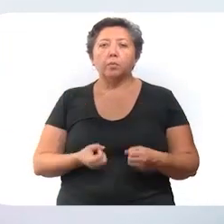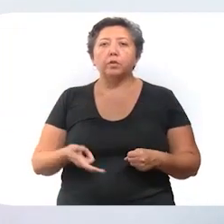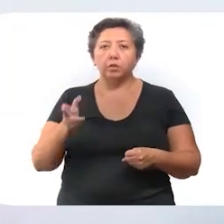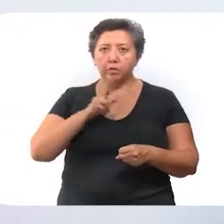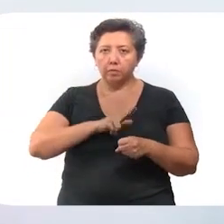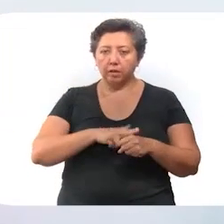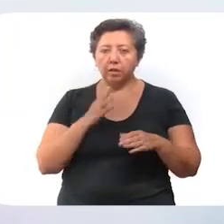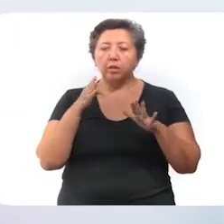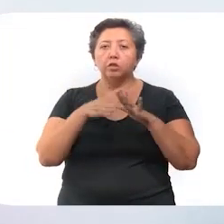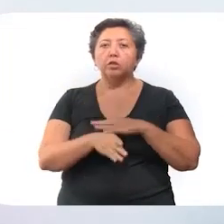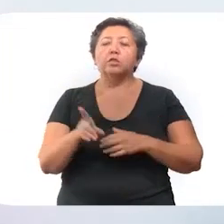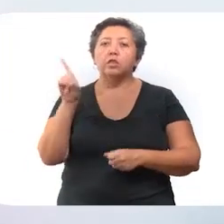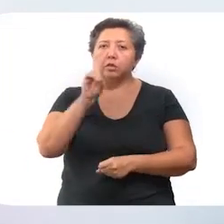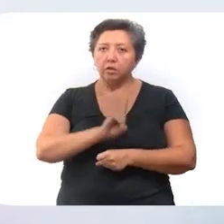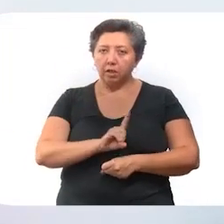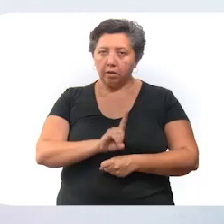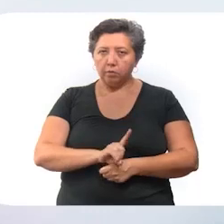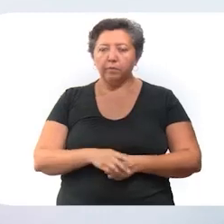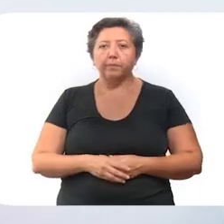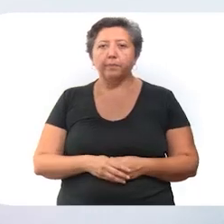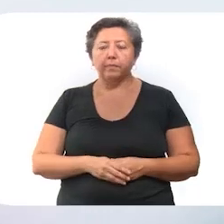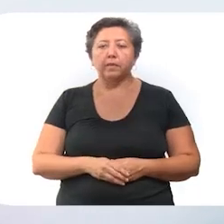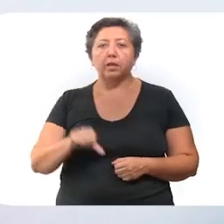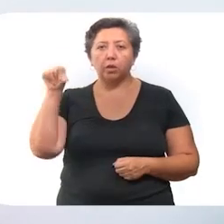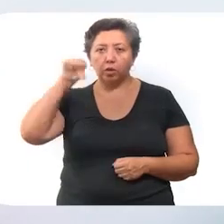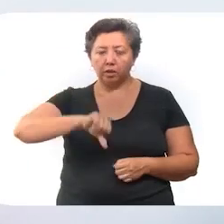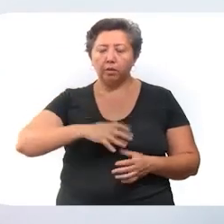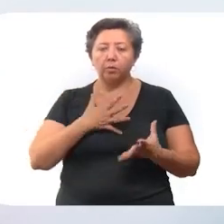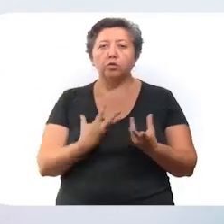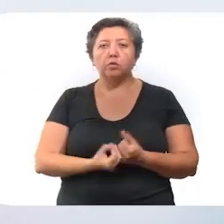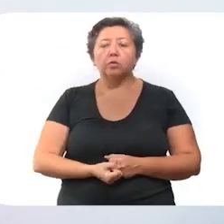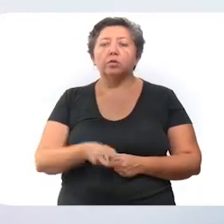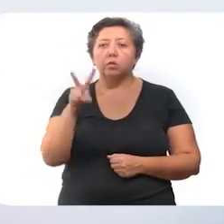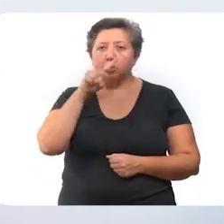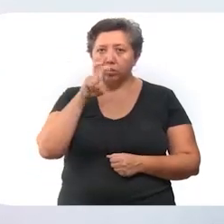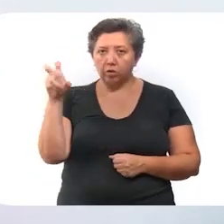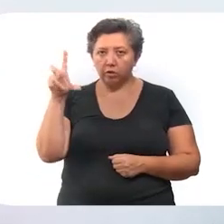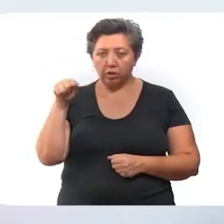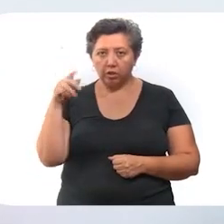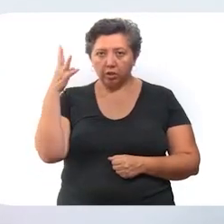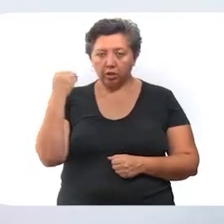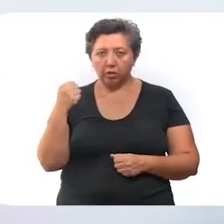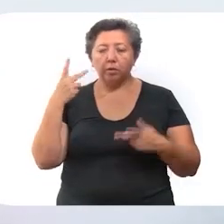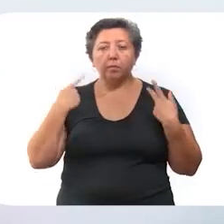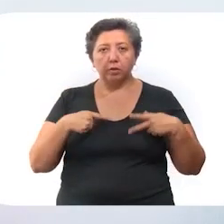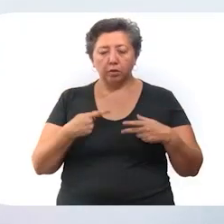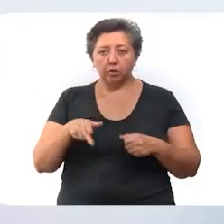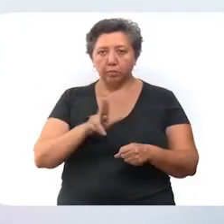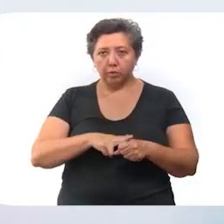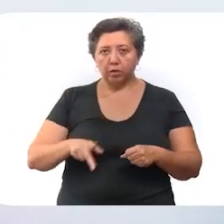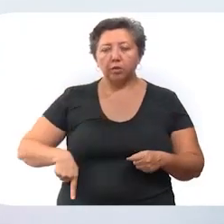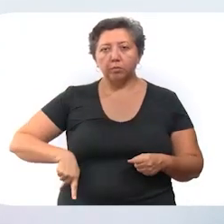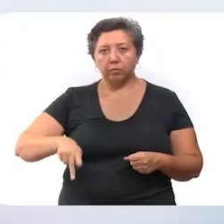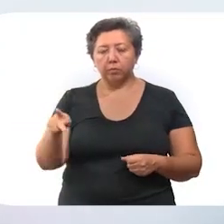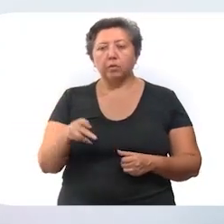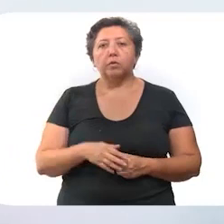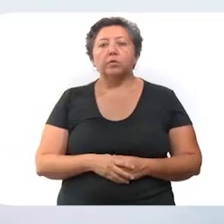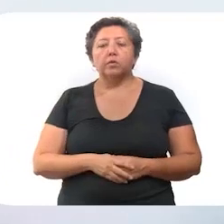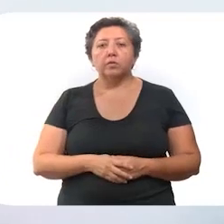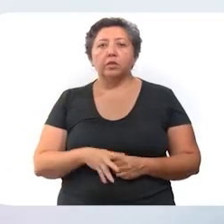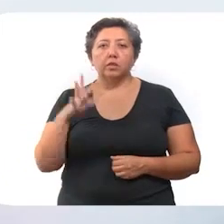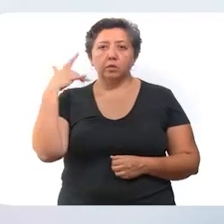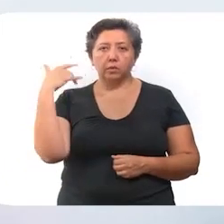son la ocupación hospitalaria y los ingresos diarios. El día de hoy tenemos 279 pacientes en hospitales públicos.